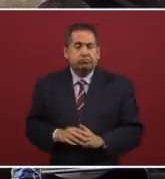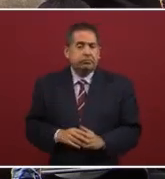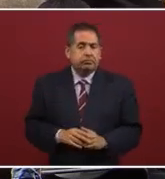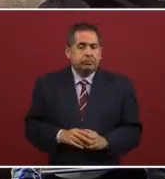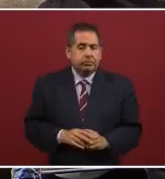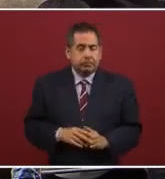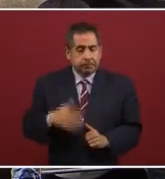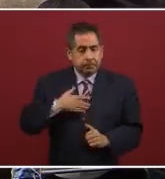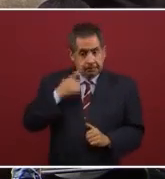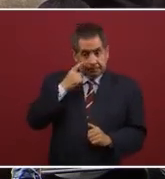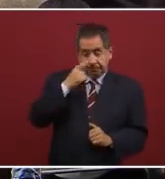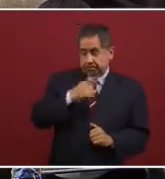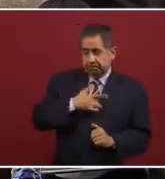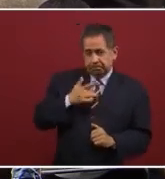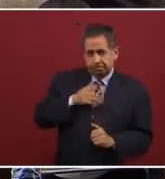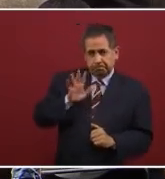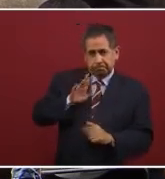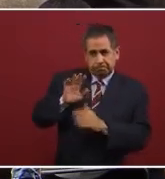Esa es mi apreciación.